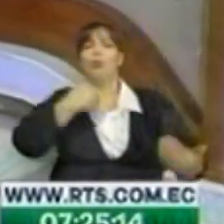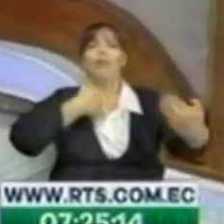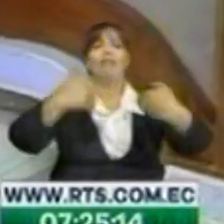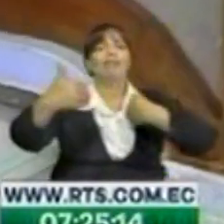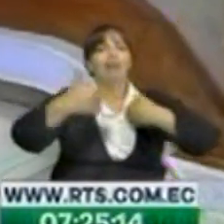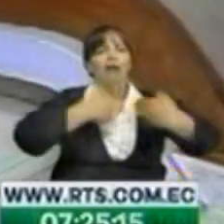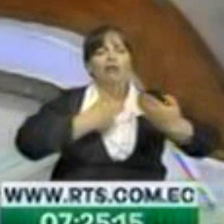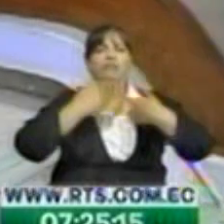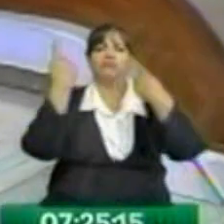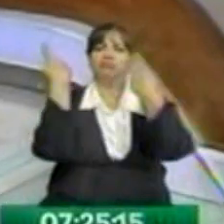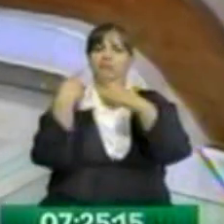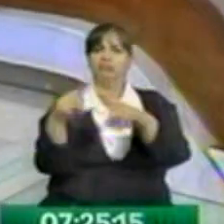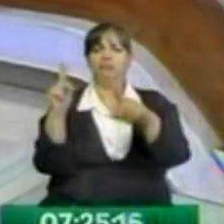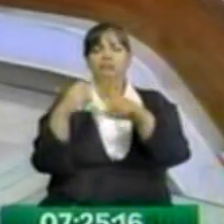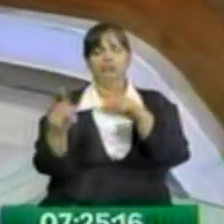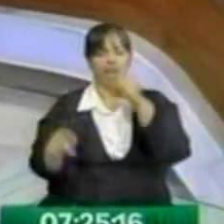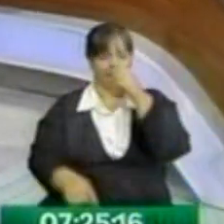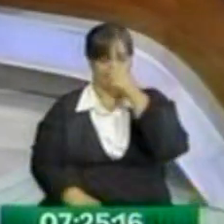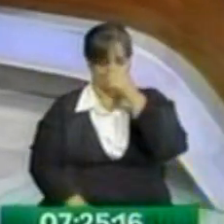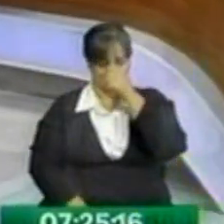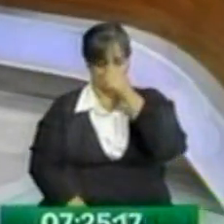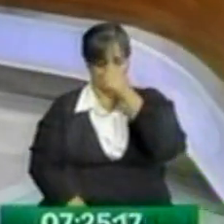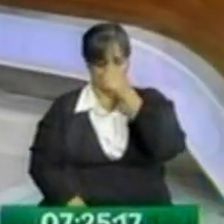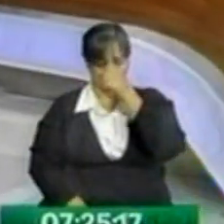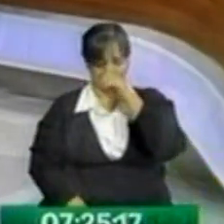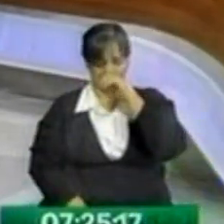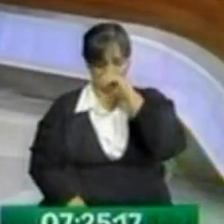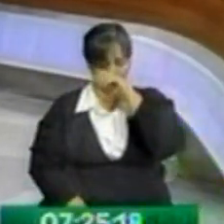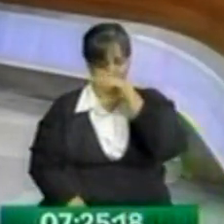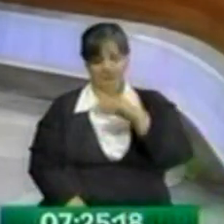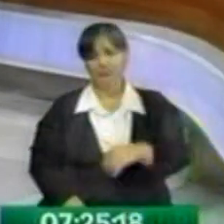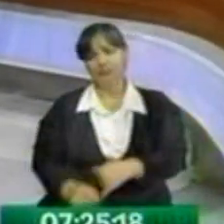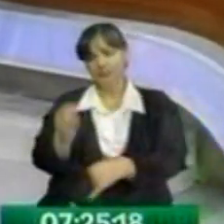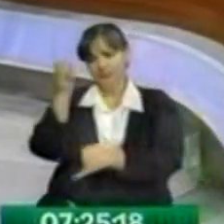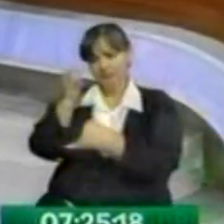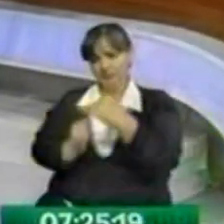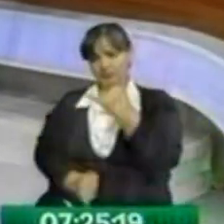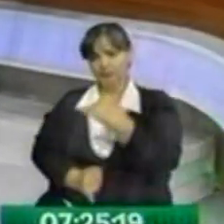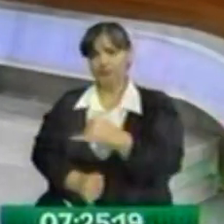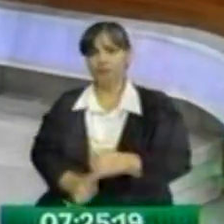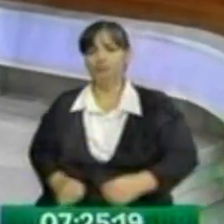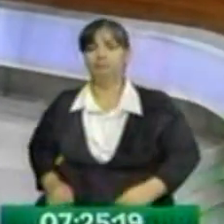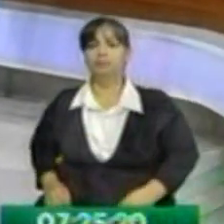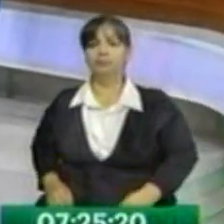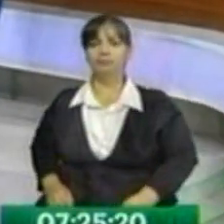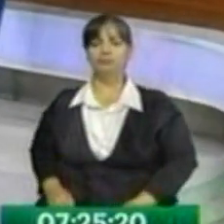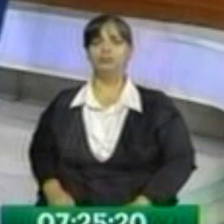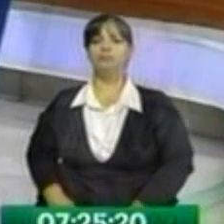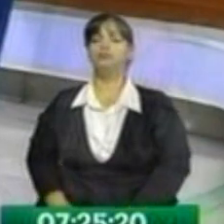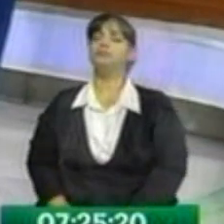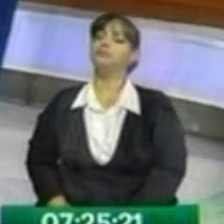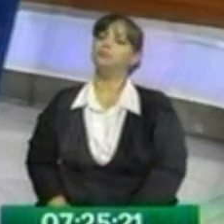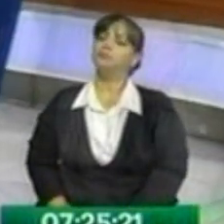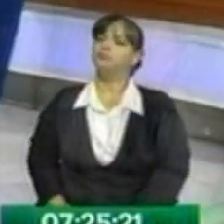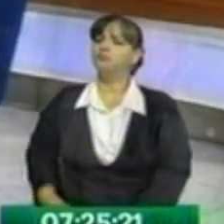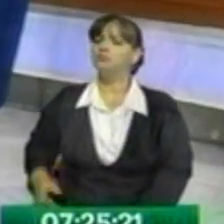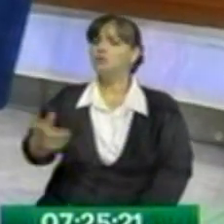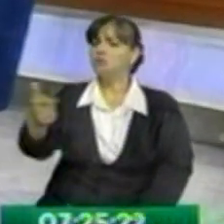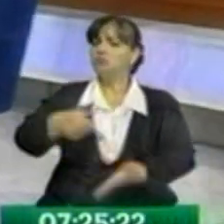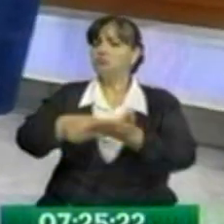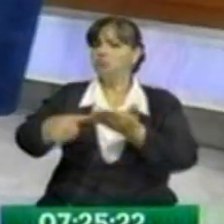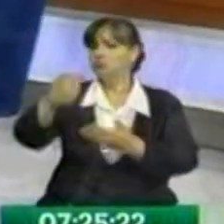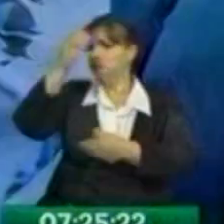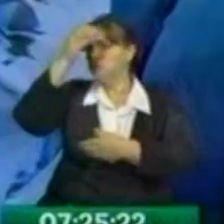la entrevista. En televisión el tiempo es nuestro peor enemigo, pero que creo yo que hemos sacado lo medular respecto de estos